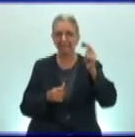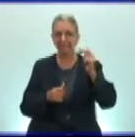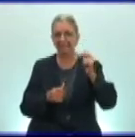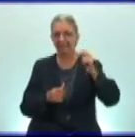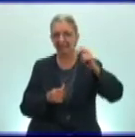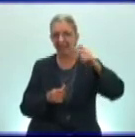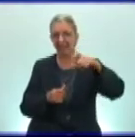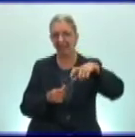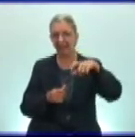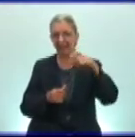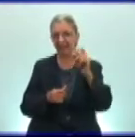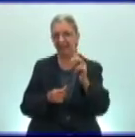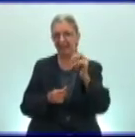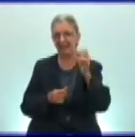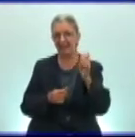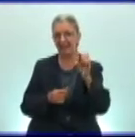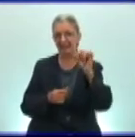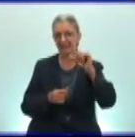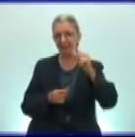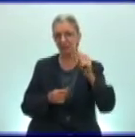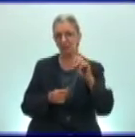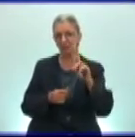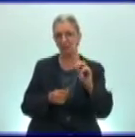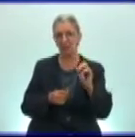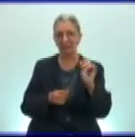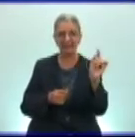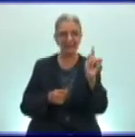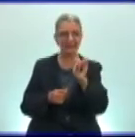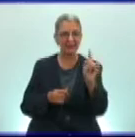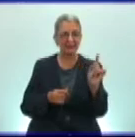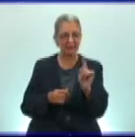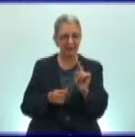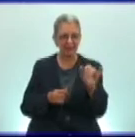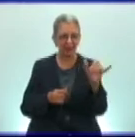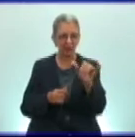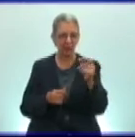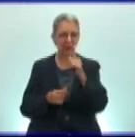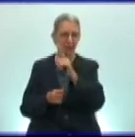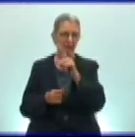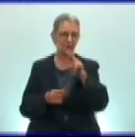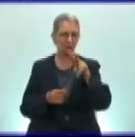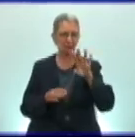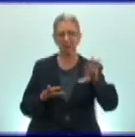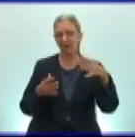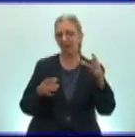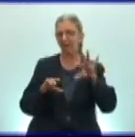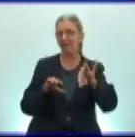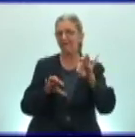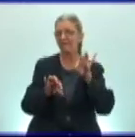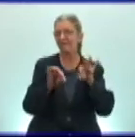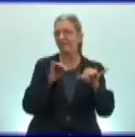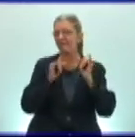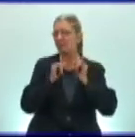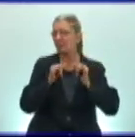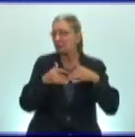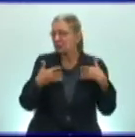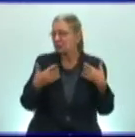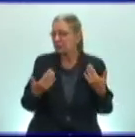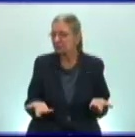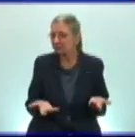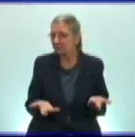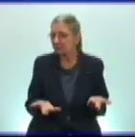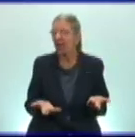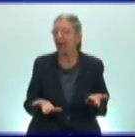atómico Z igual 12. Y observen, ¿qué información podemos extraer de aquí? En este caso, si tiene